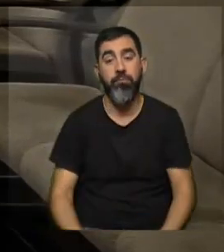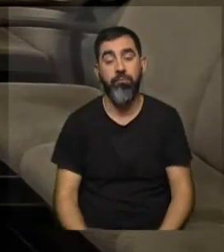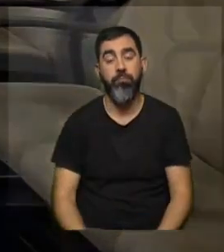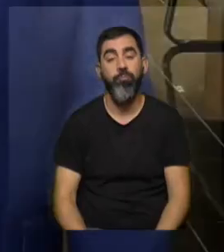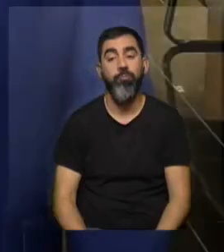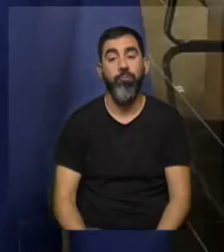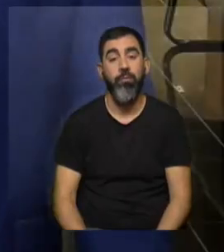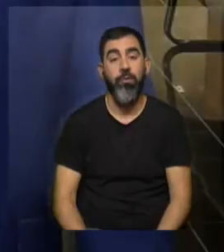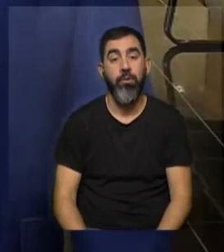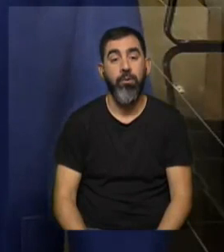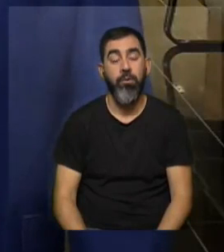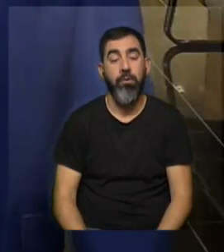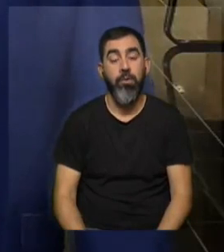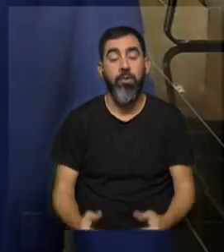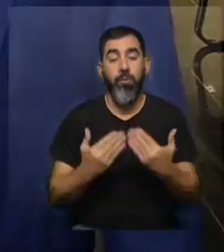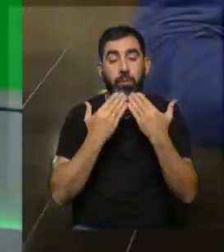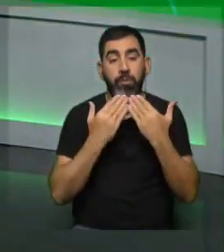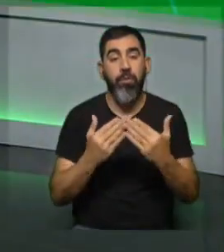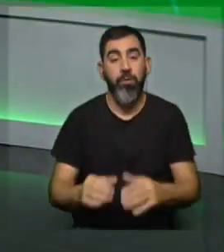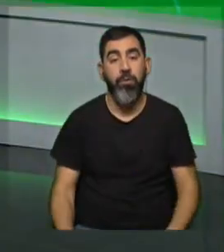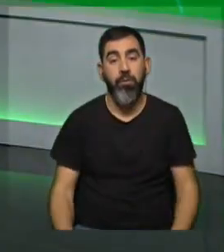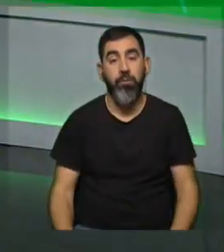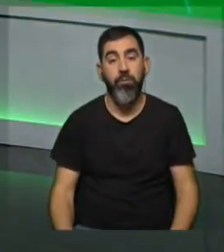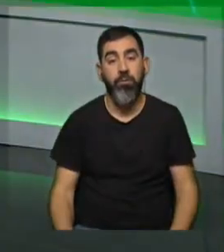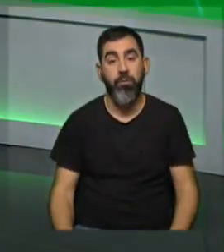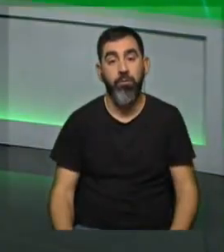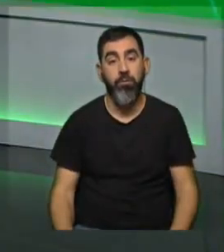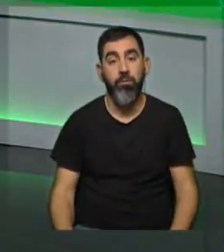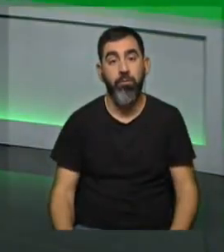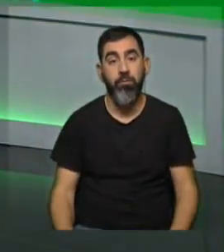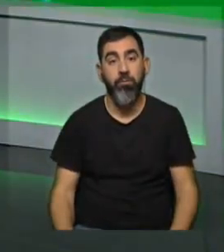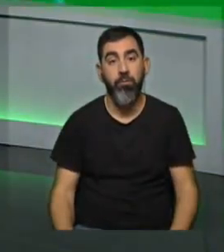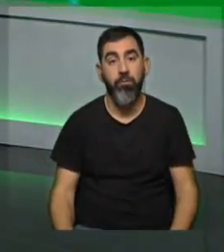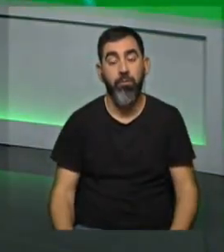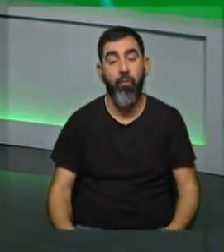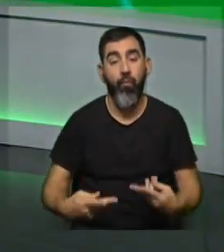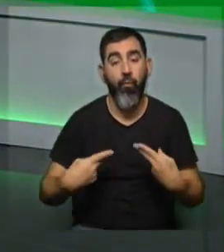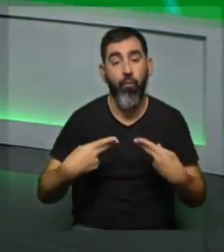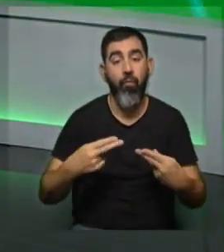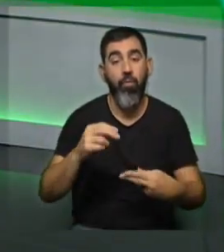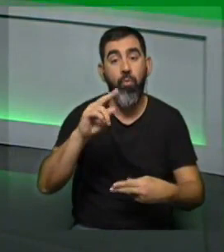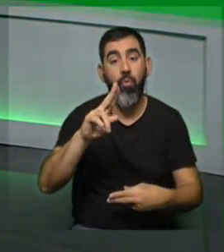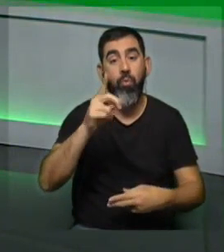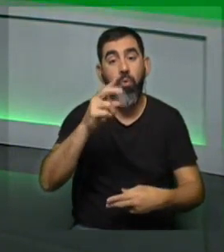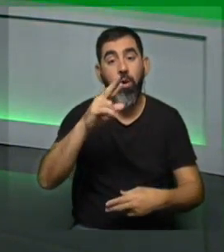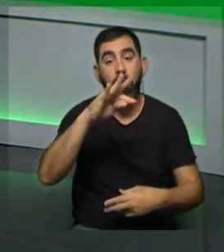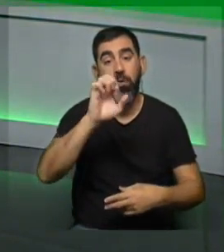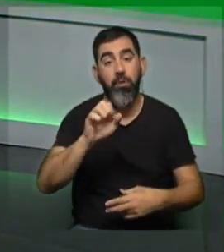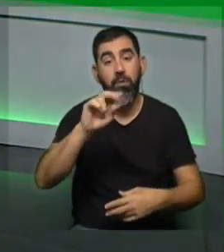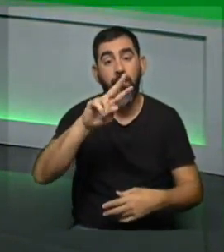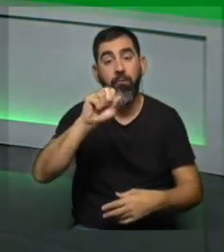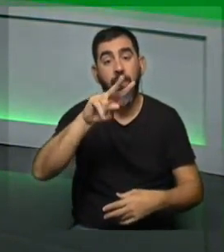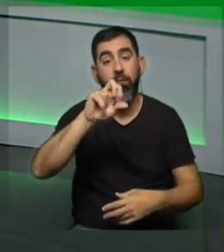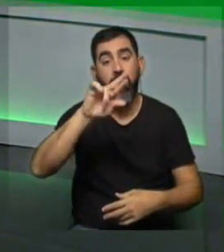jornada muy bien Eduardo Muchas gracias y nosotros les contamos que los futbolistas Manuel ugarte Federico Valverde fueron